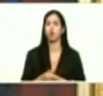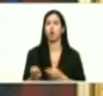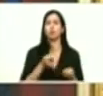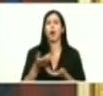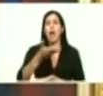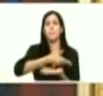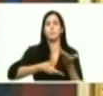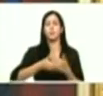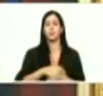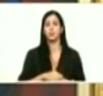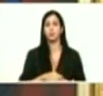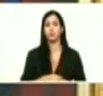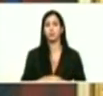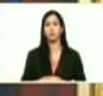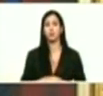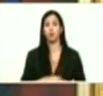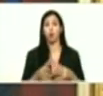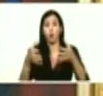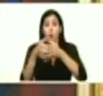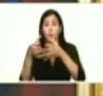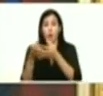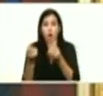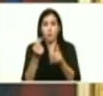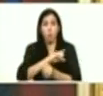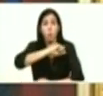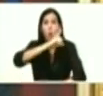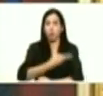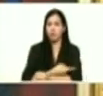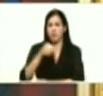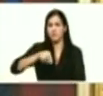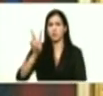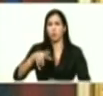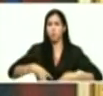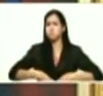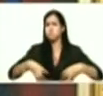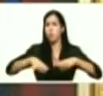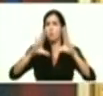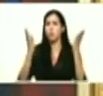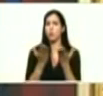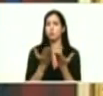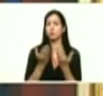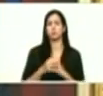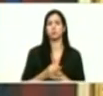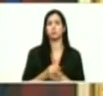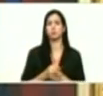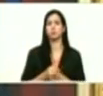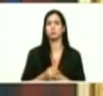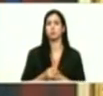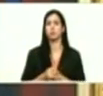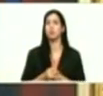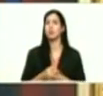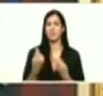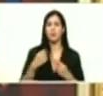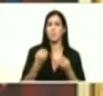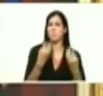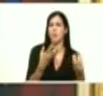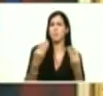los poderes económicos de este país y del mundo dispusieron de todos los dólares por todas las vías